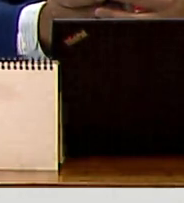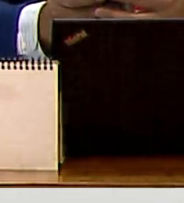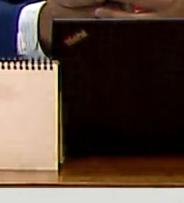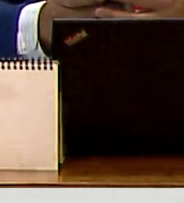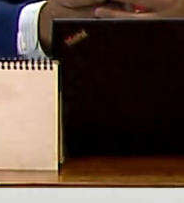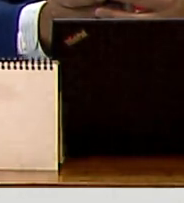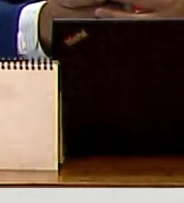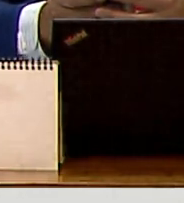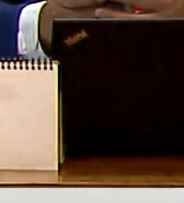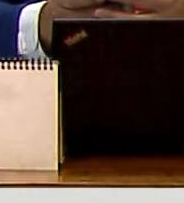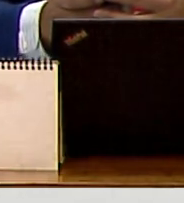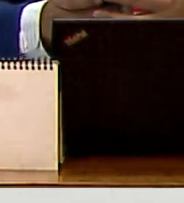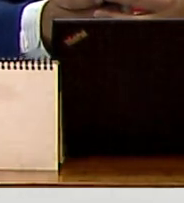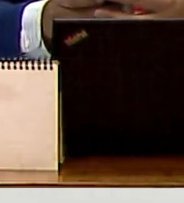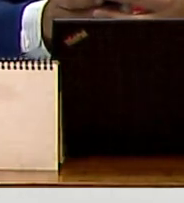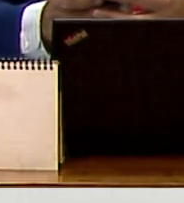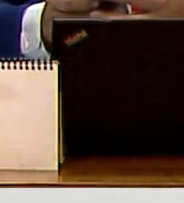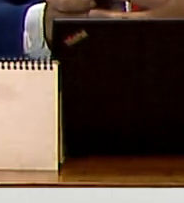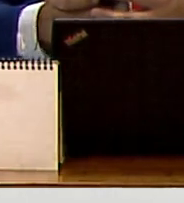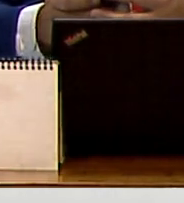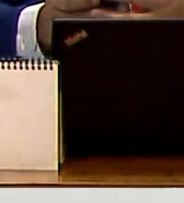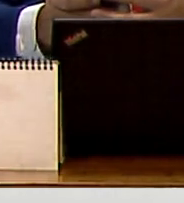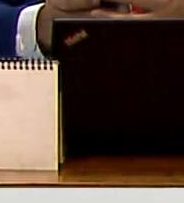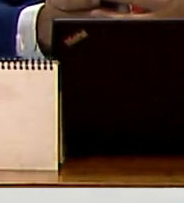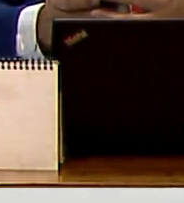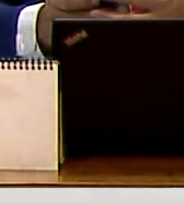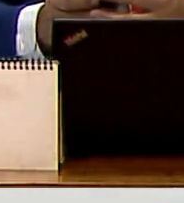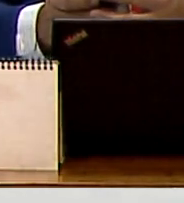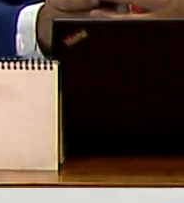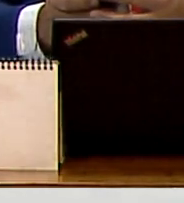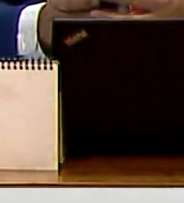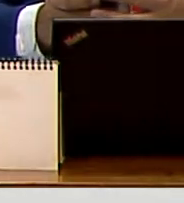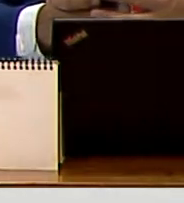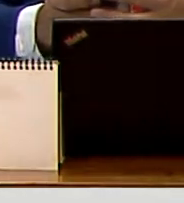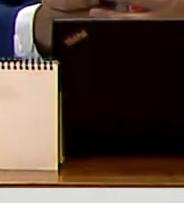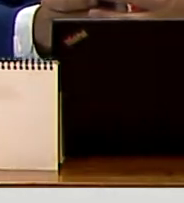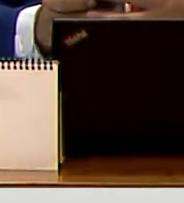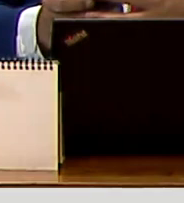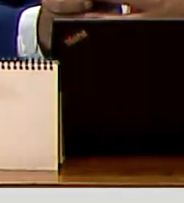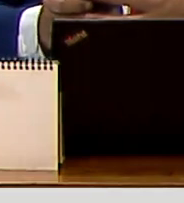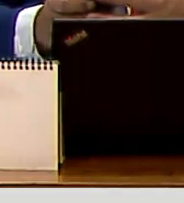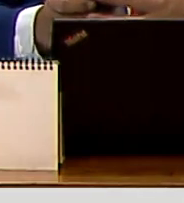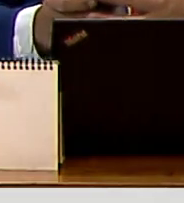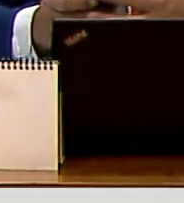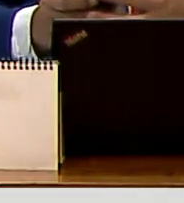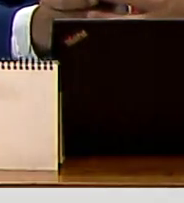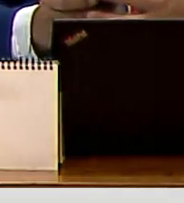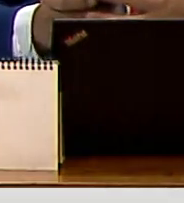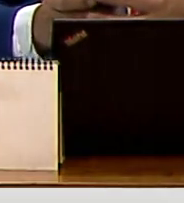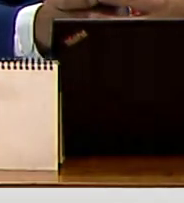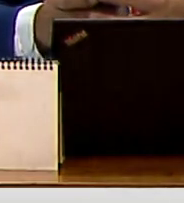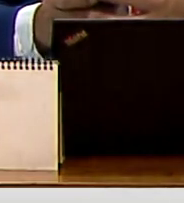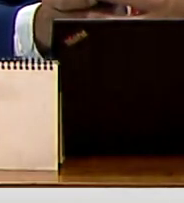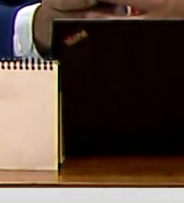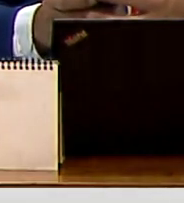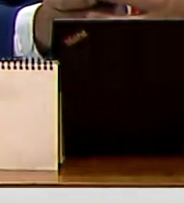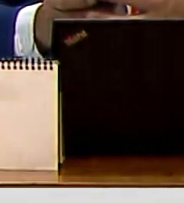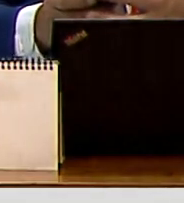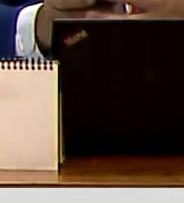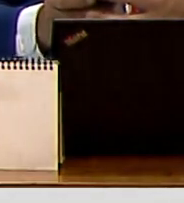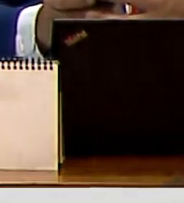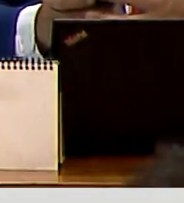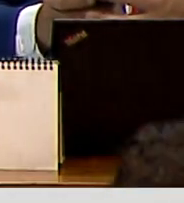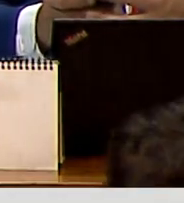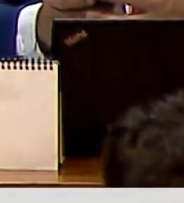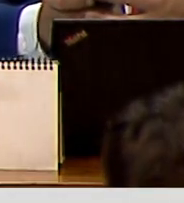pública y la subsecretaria de presidencia y el ministro también de Presidencia que no lo veía desde acá muy bien